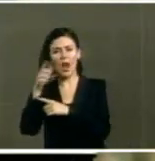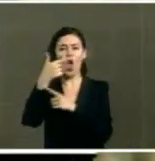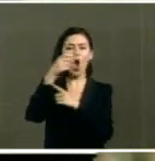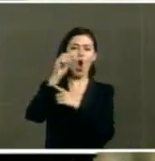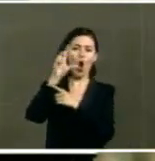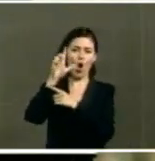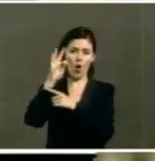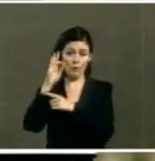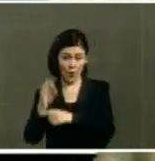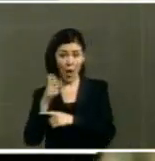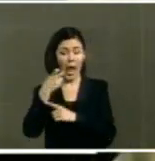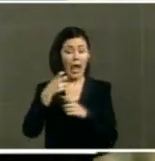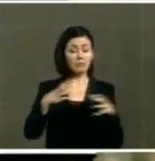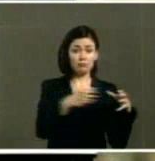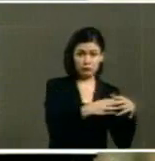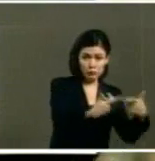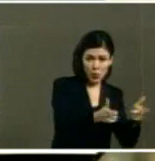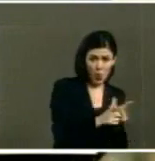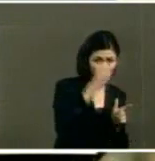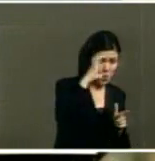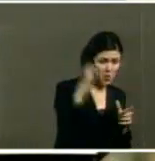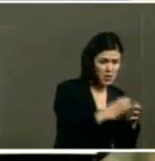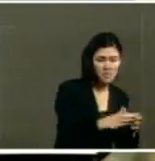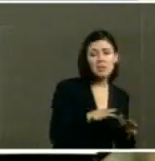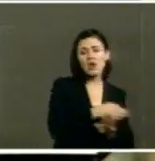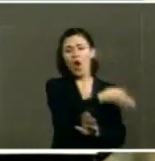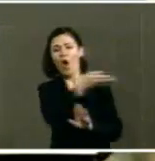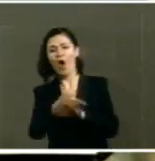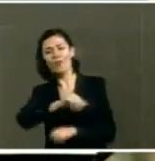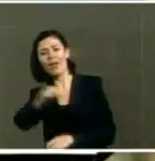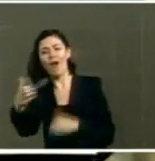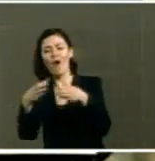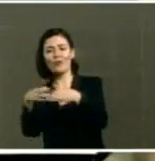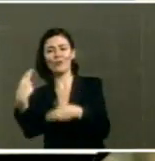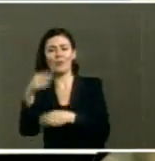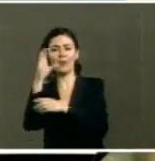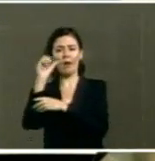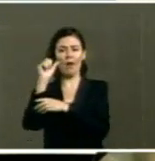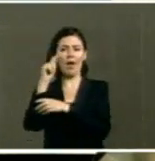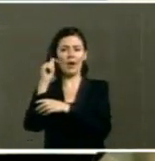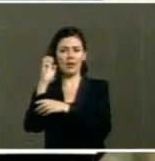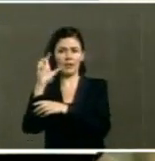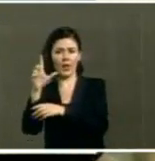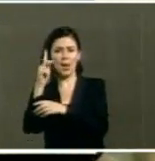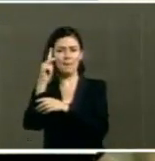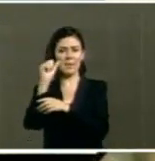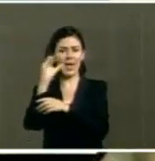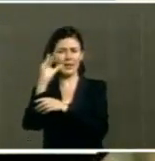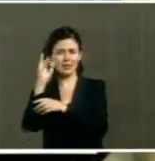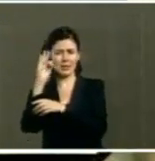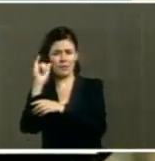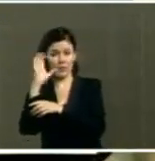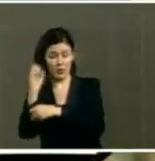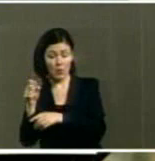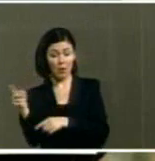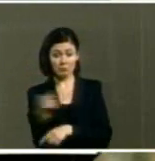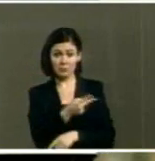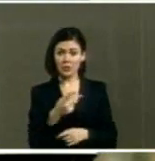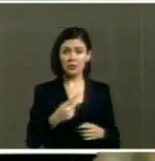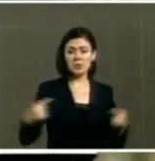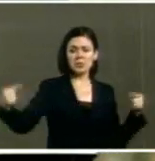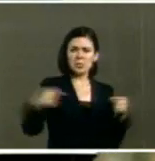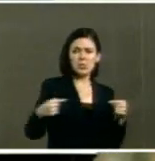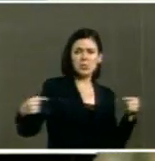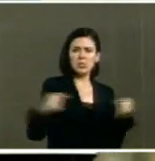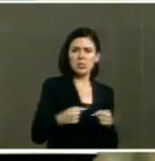Pacífico, dando inicios a enfrentamientos y ejecuciones cada vez más violentos. Esta circunstancia se